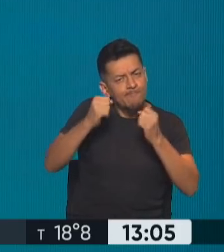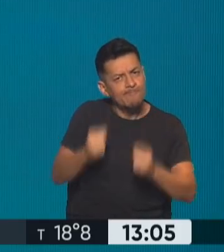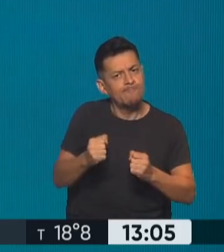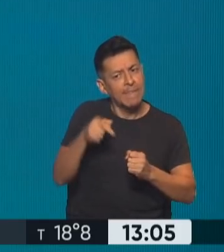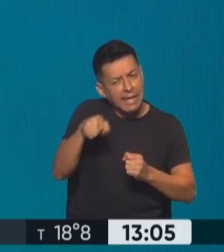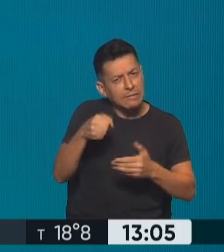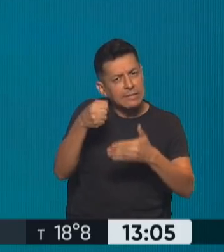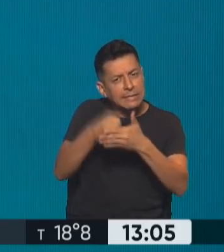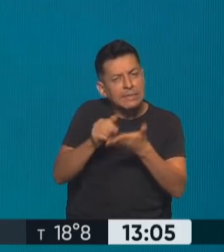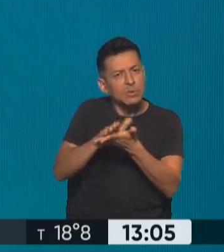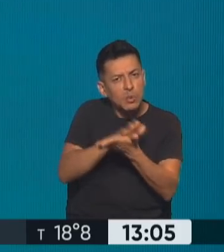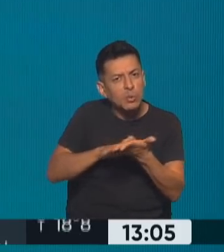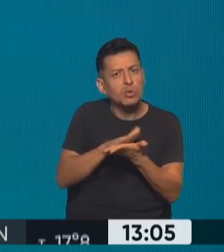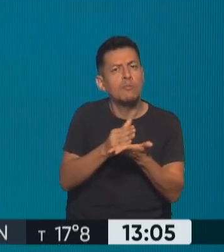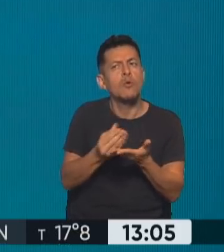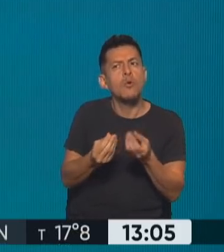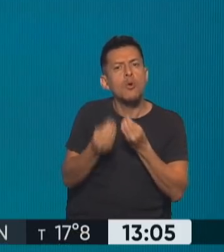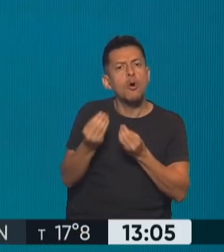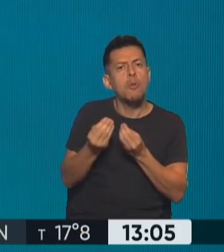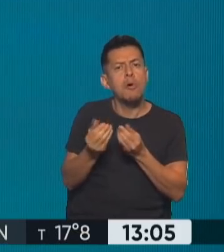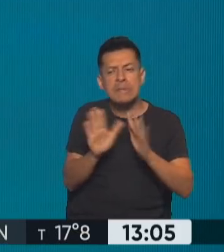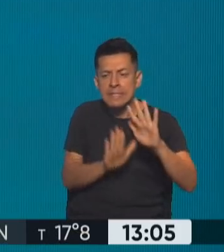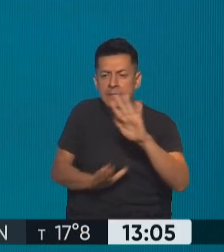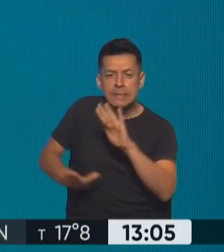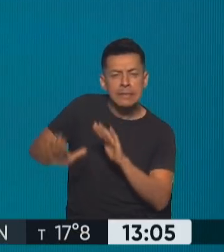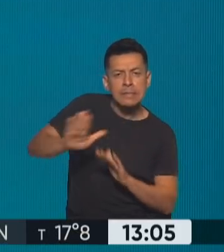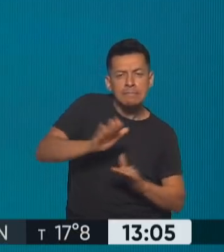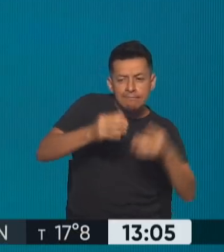eso, a lograr una ingeniería